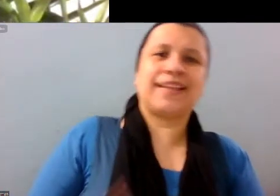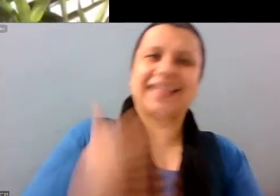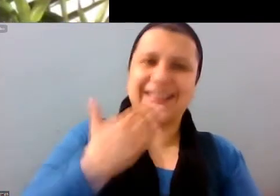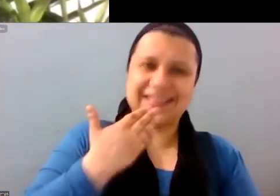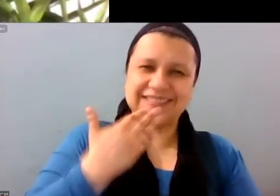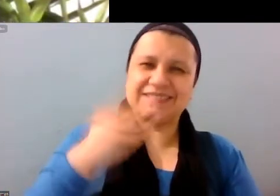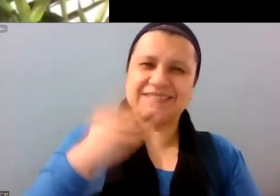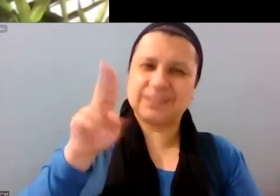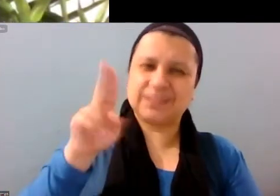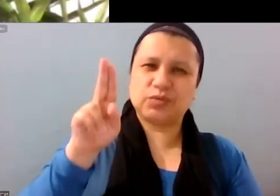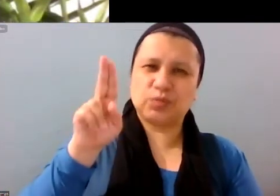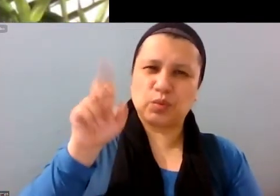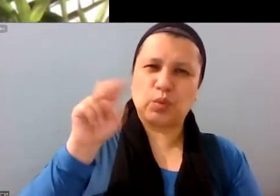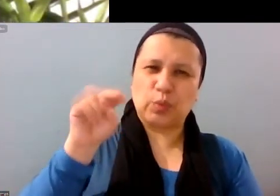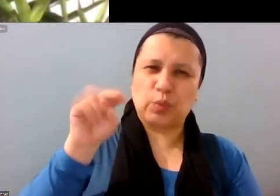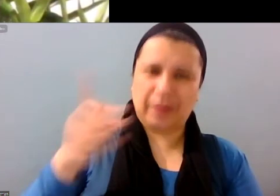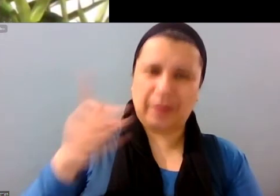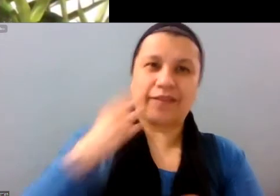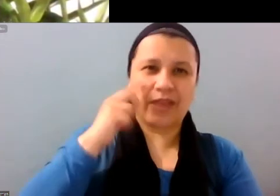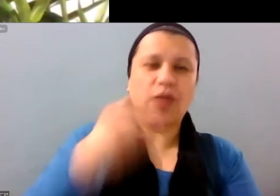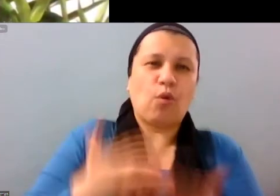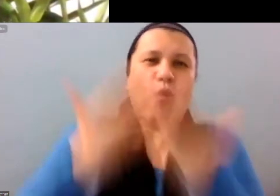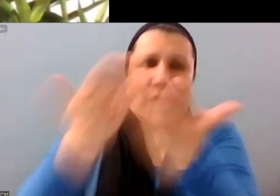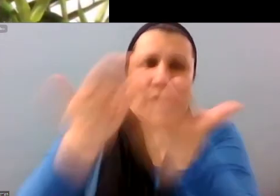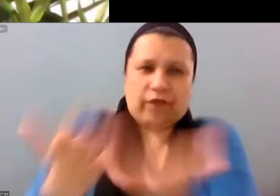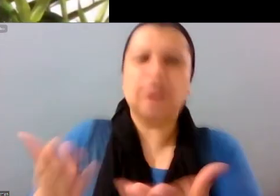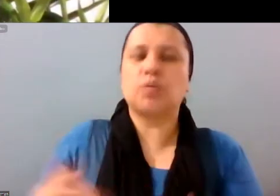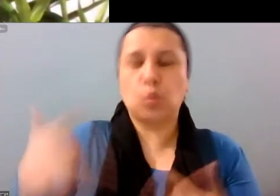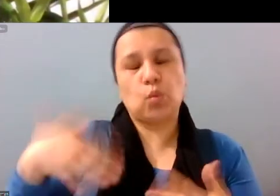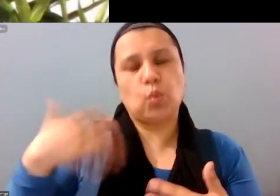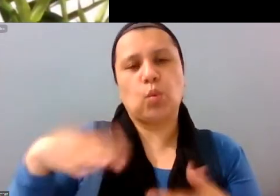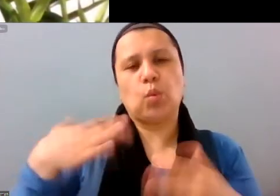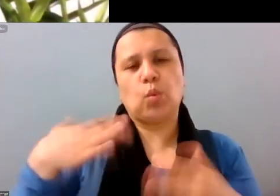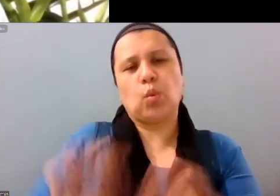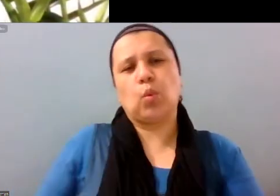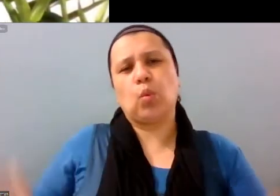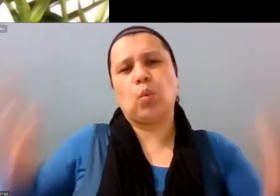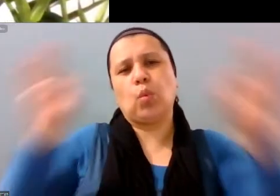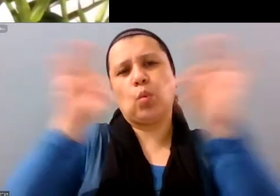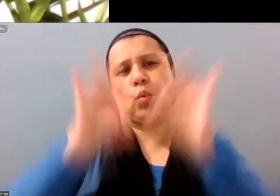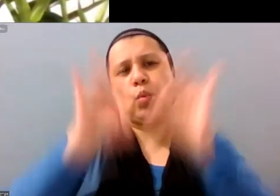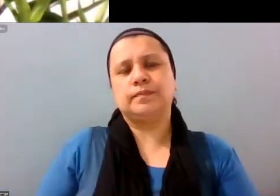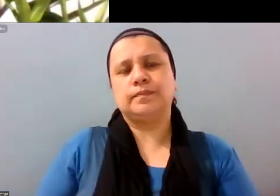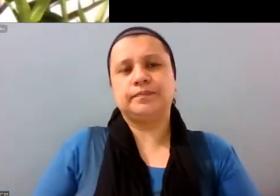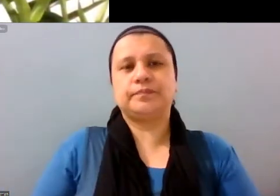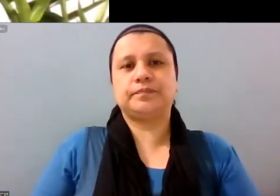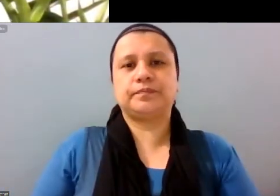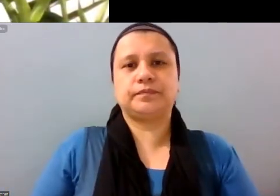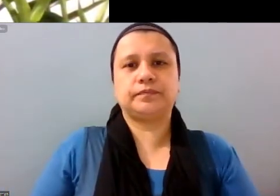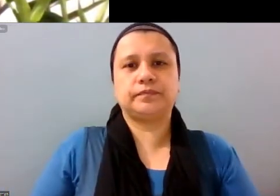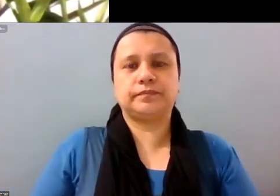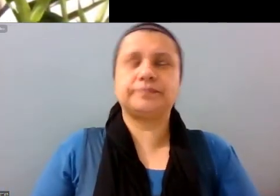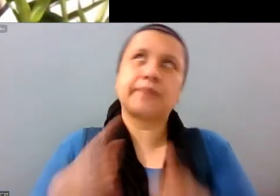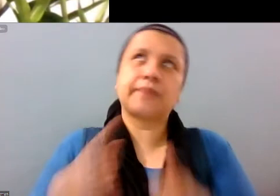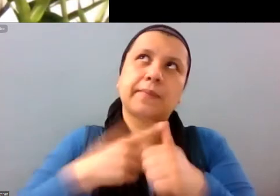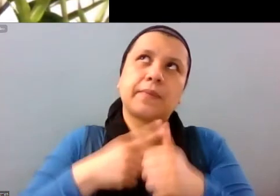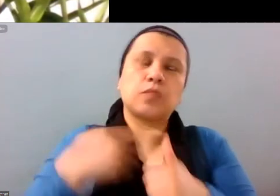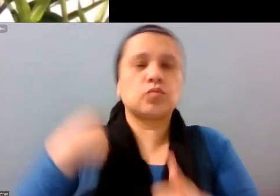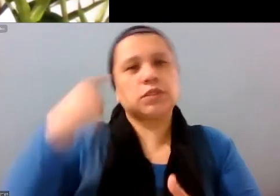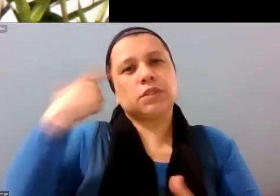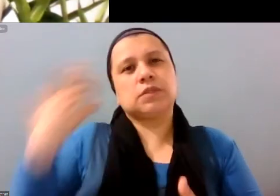ese ofrecimiento porque claro que es sumamente necesario valioso a ver en primer lugar yo creo que